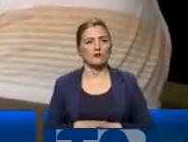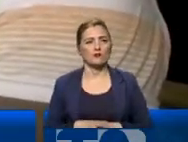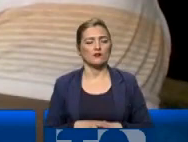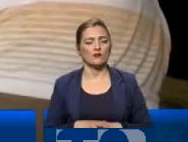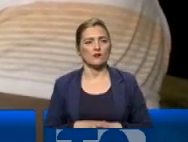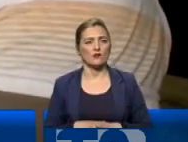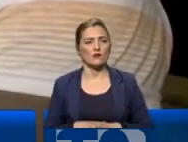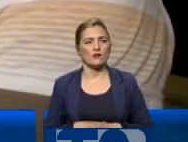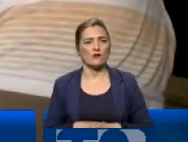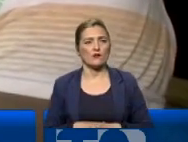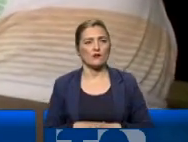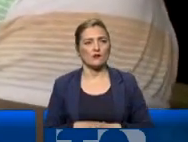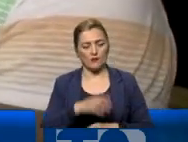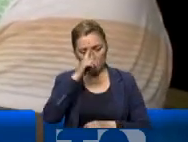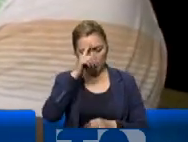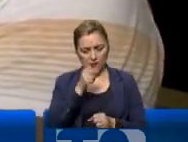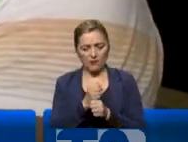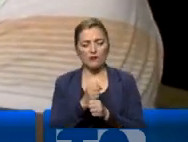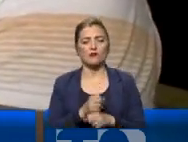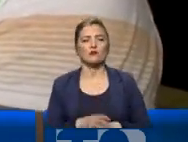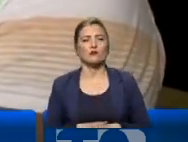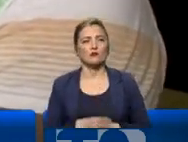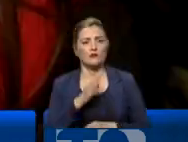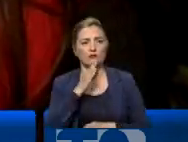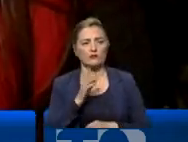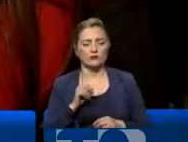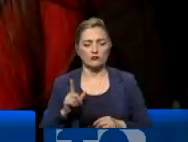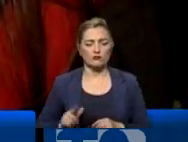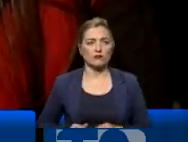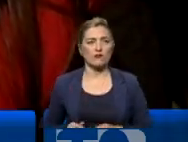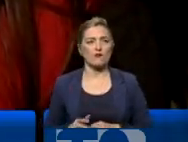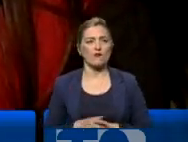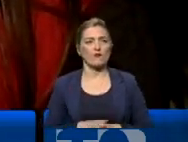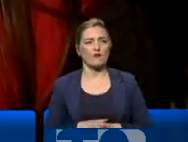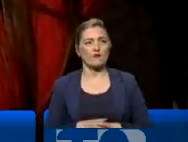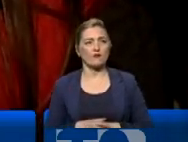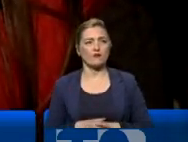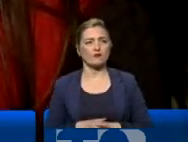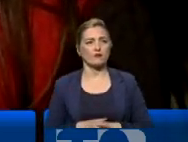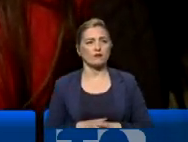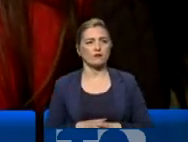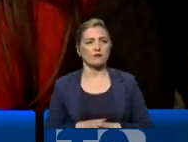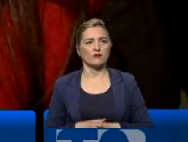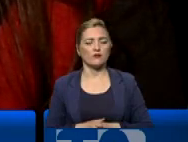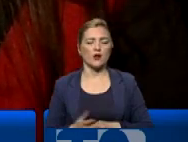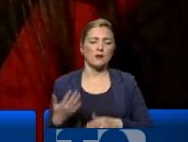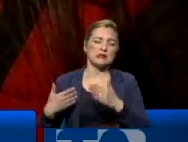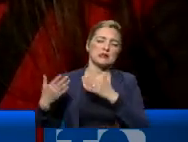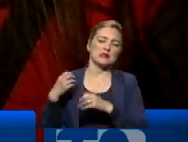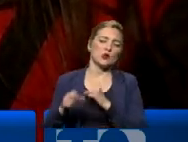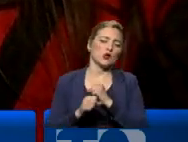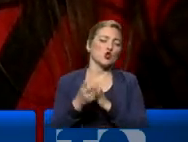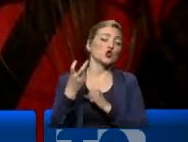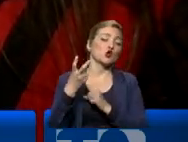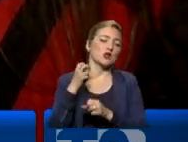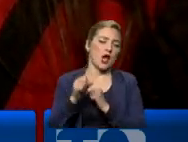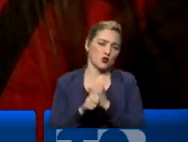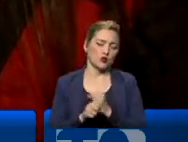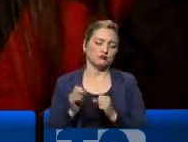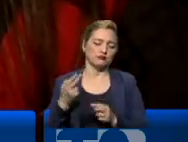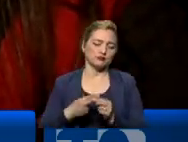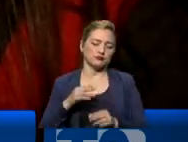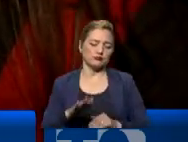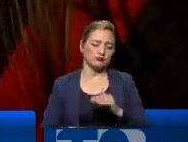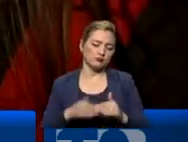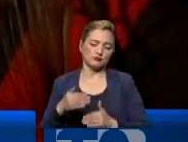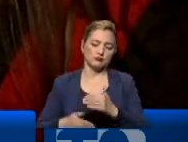siempre la fe en la salud venido 10 doce años seguidos y